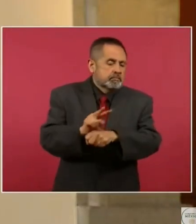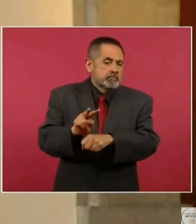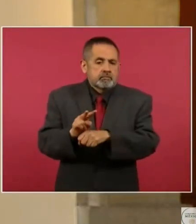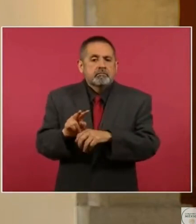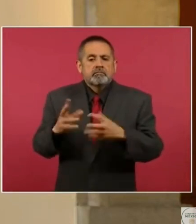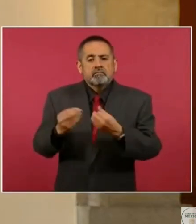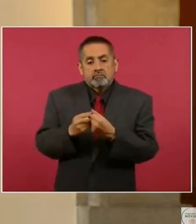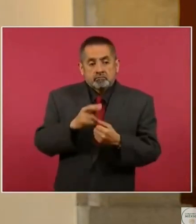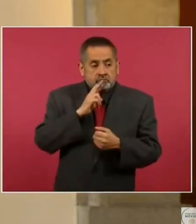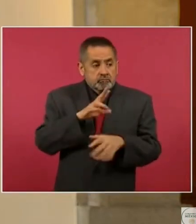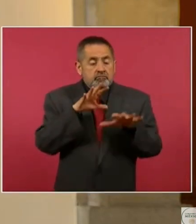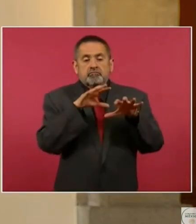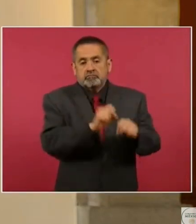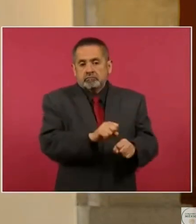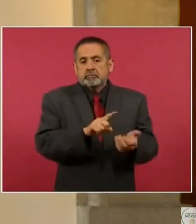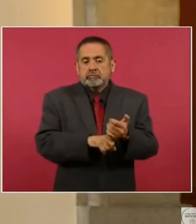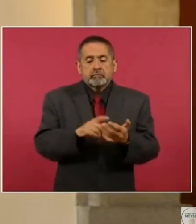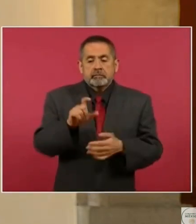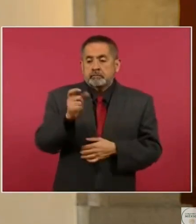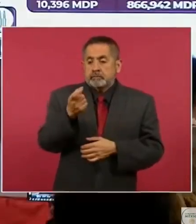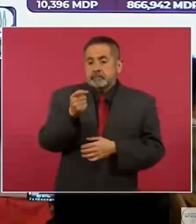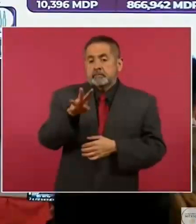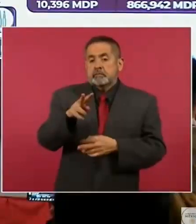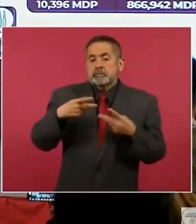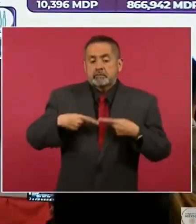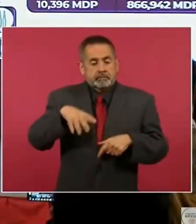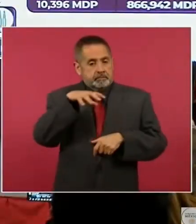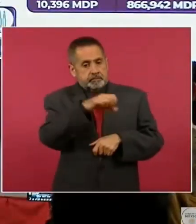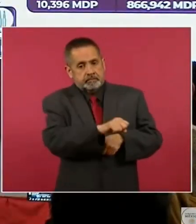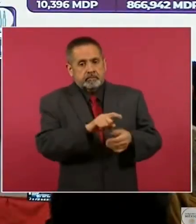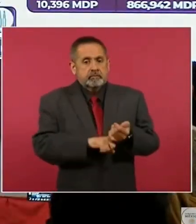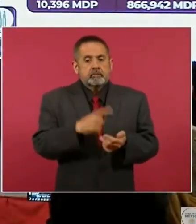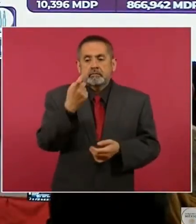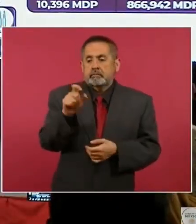dado resultados en este periodo de 29 detenidos,